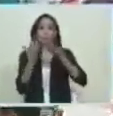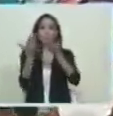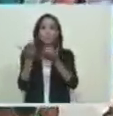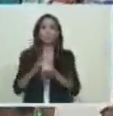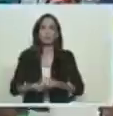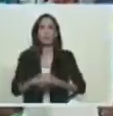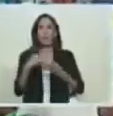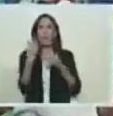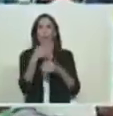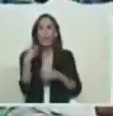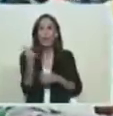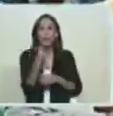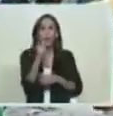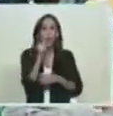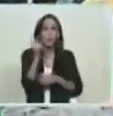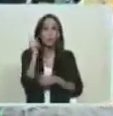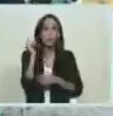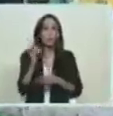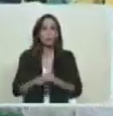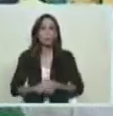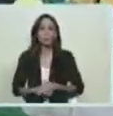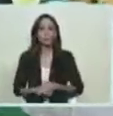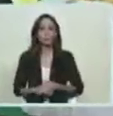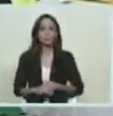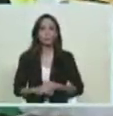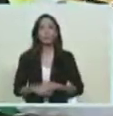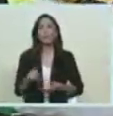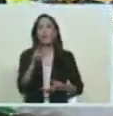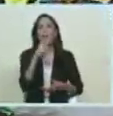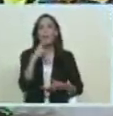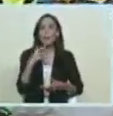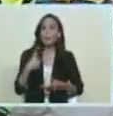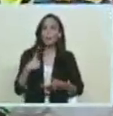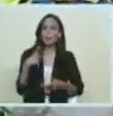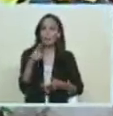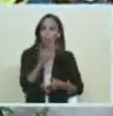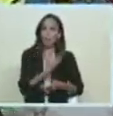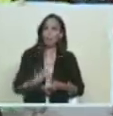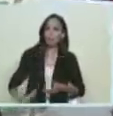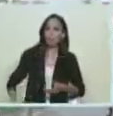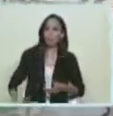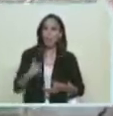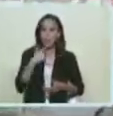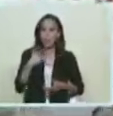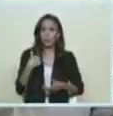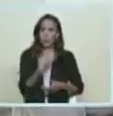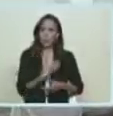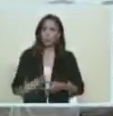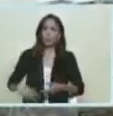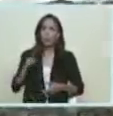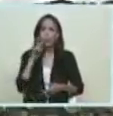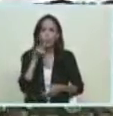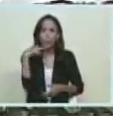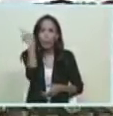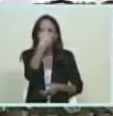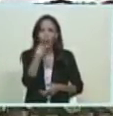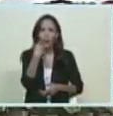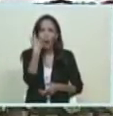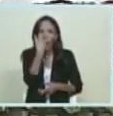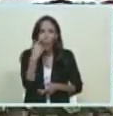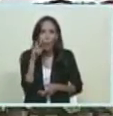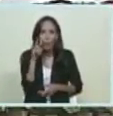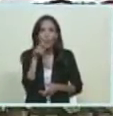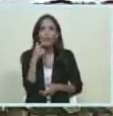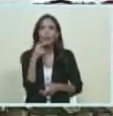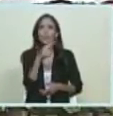a ustedes, muchachos y muchachas. Cuando tú me dices a mí, presidente, yo te veo tu cara y tus ojos